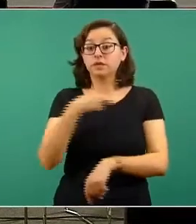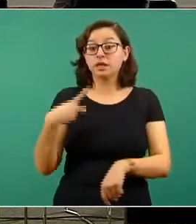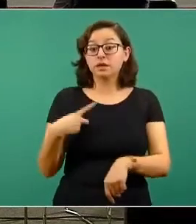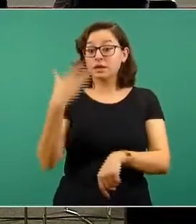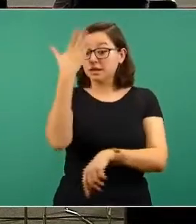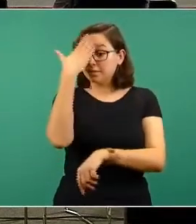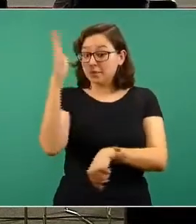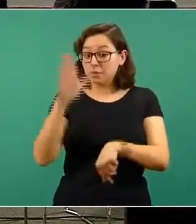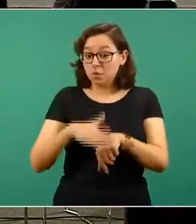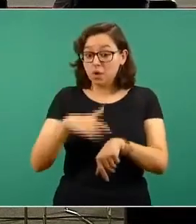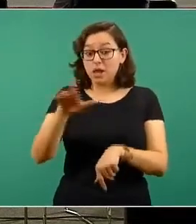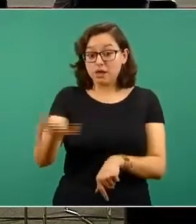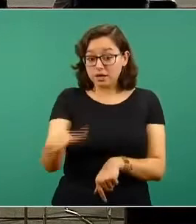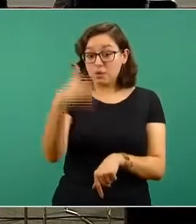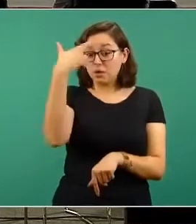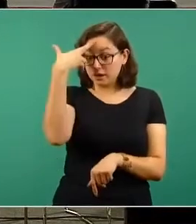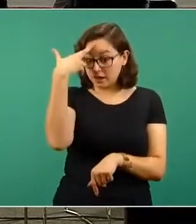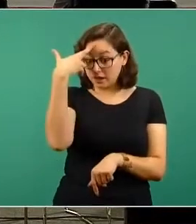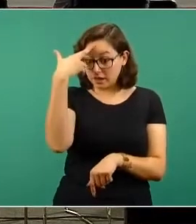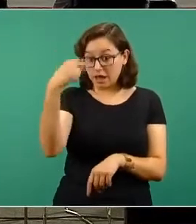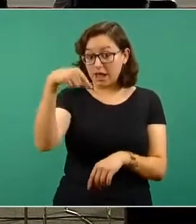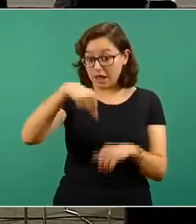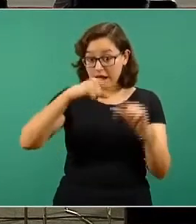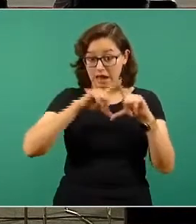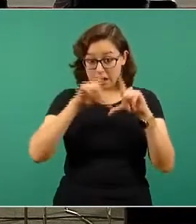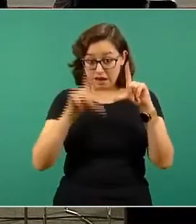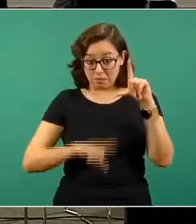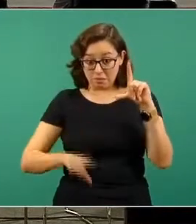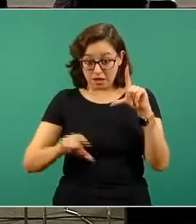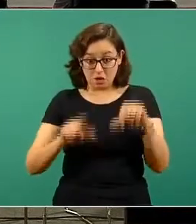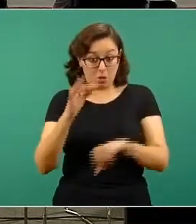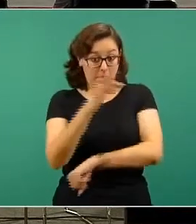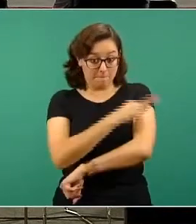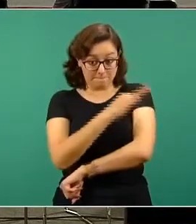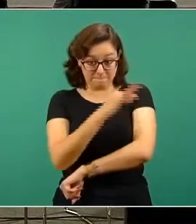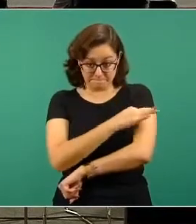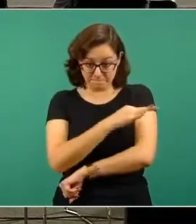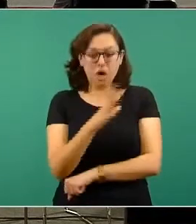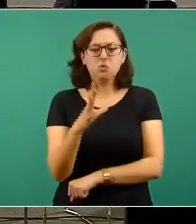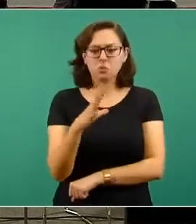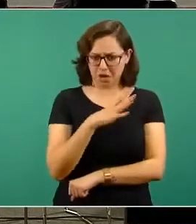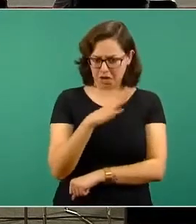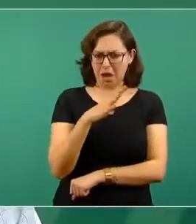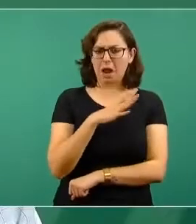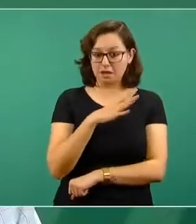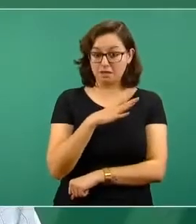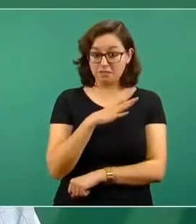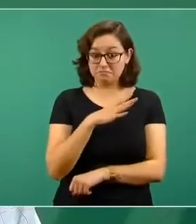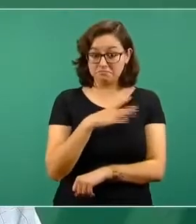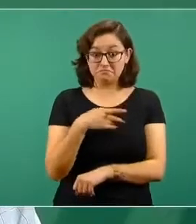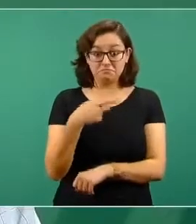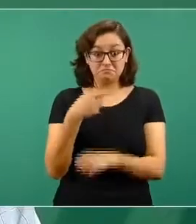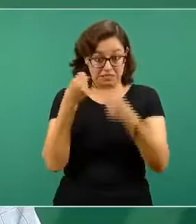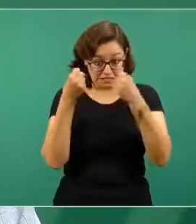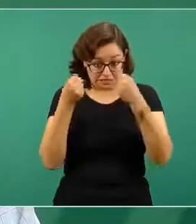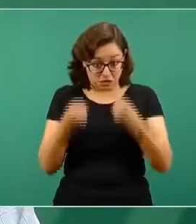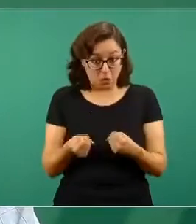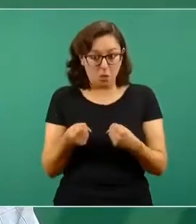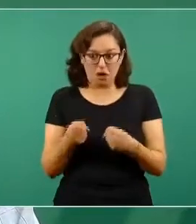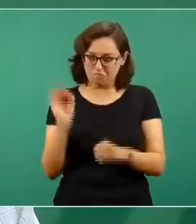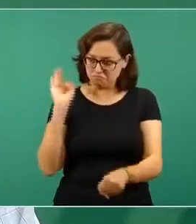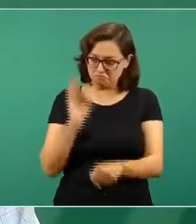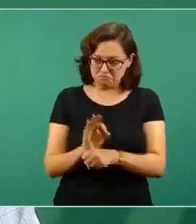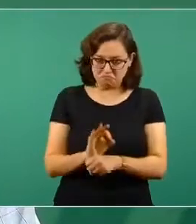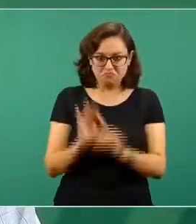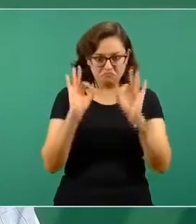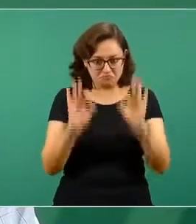este momento la única vacuna que está disponible de manera segura y que por lo tanto su